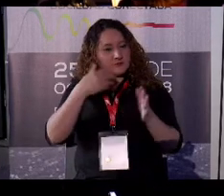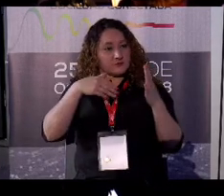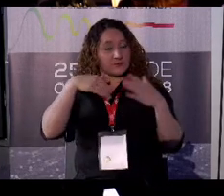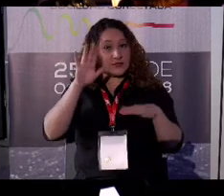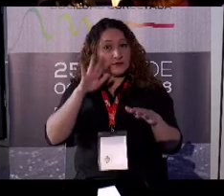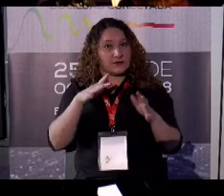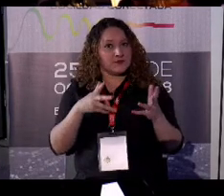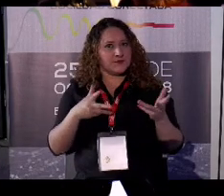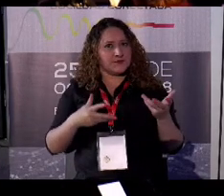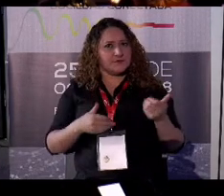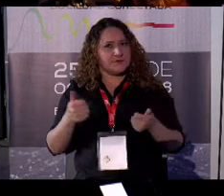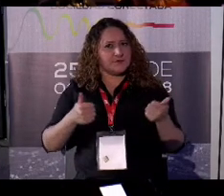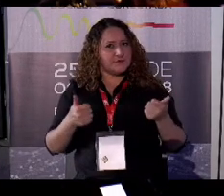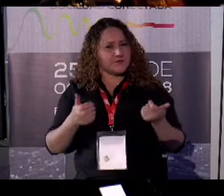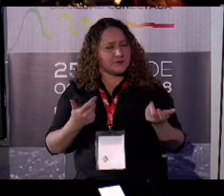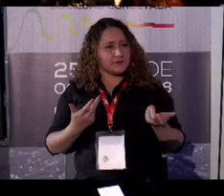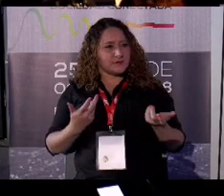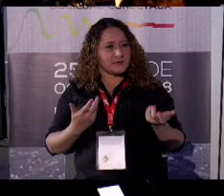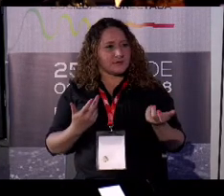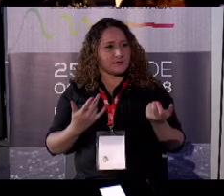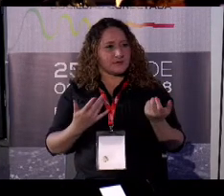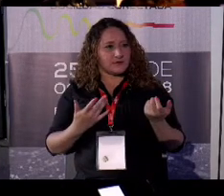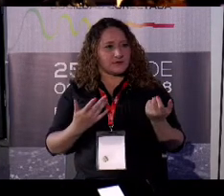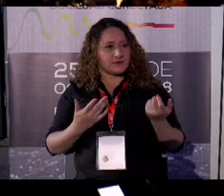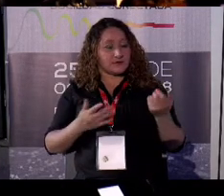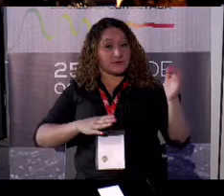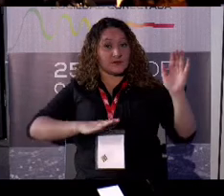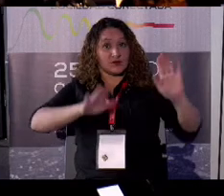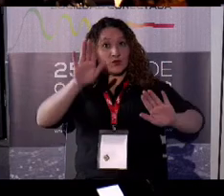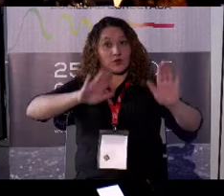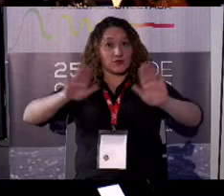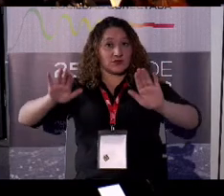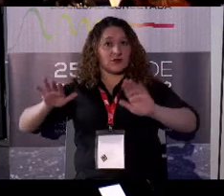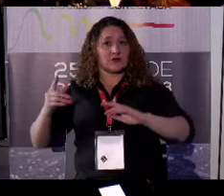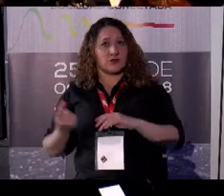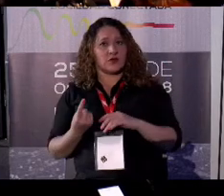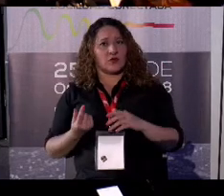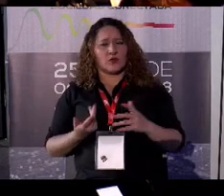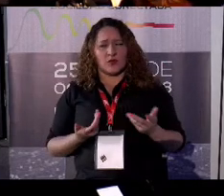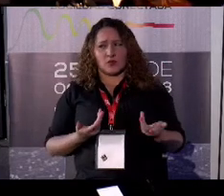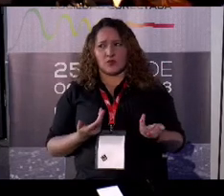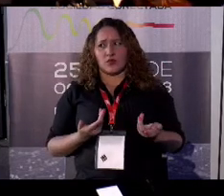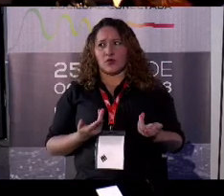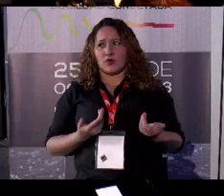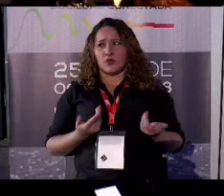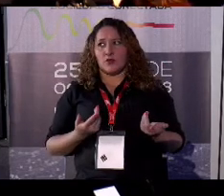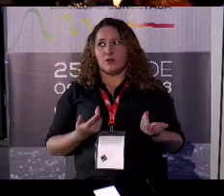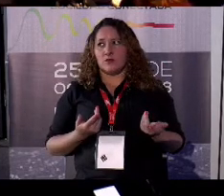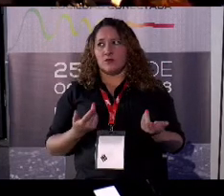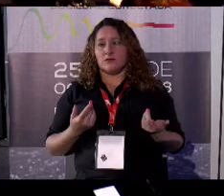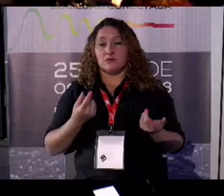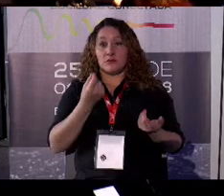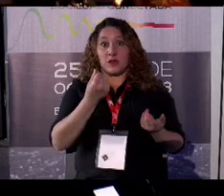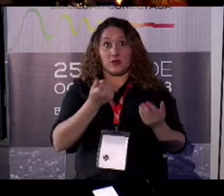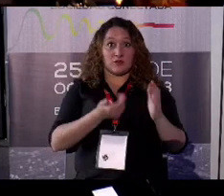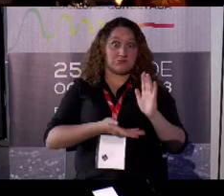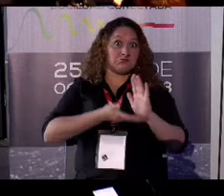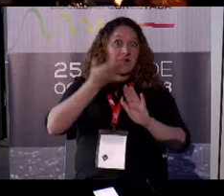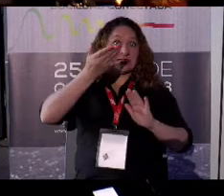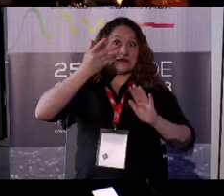fuerte en la puerta es que las subastas no sean solamente por el mayor precio, sino